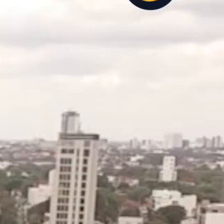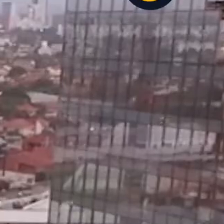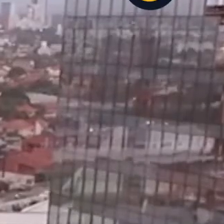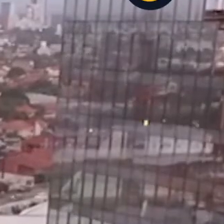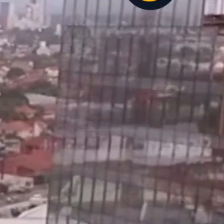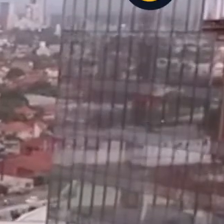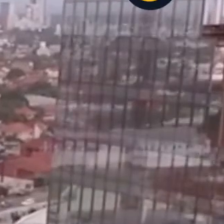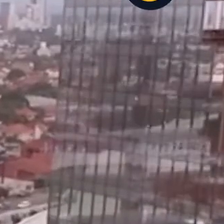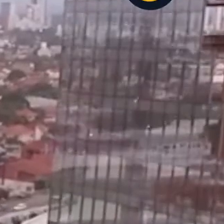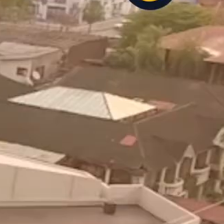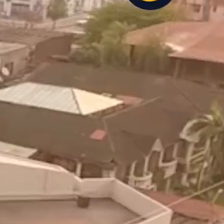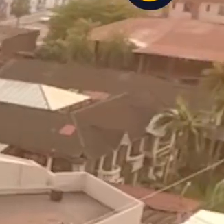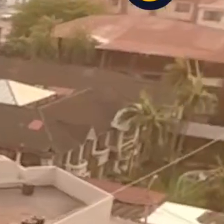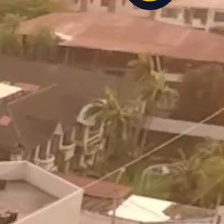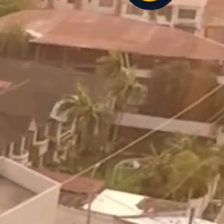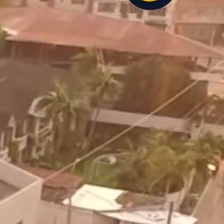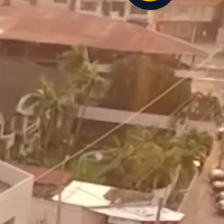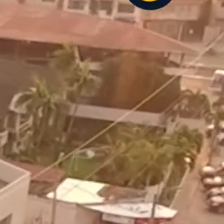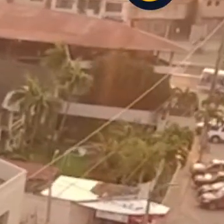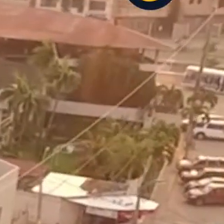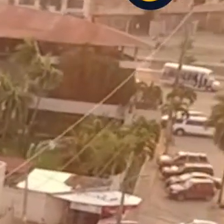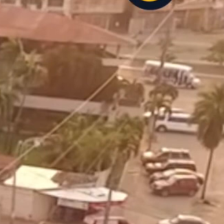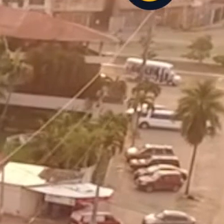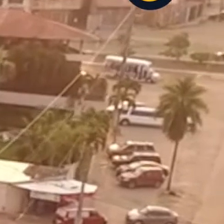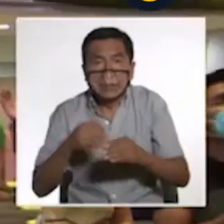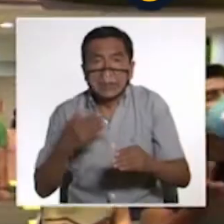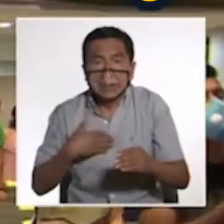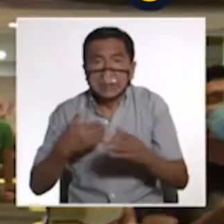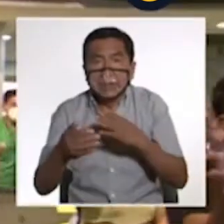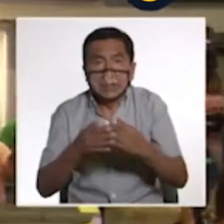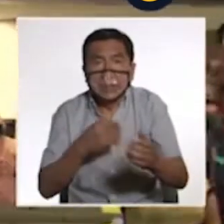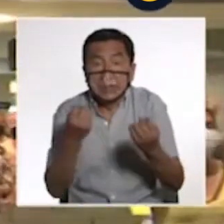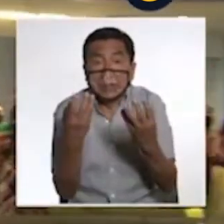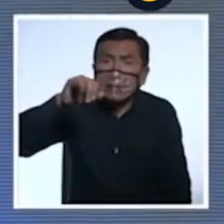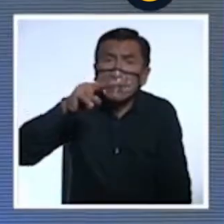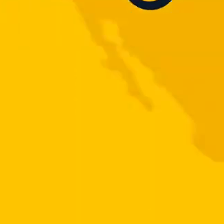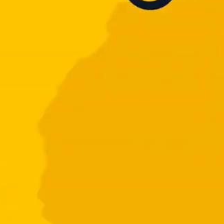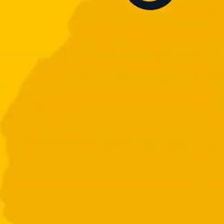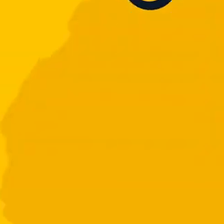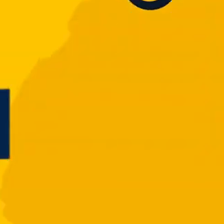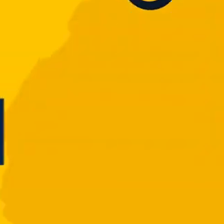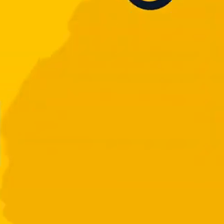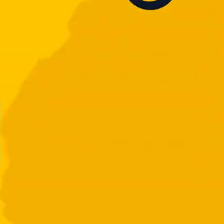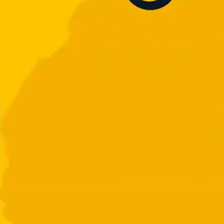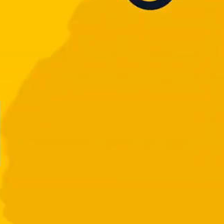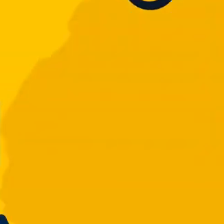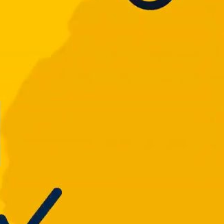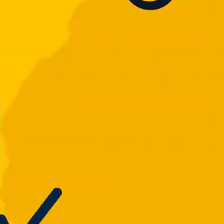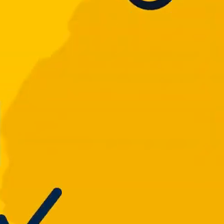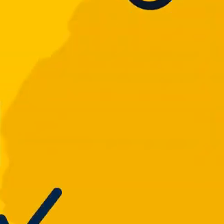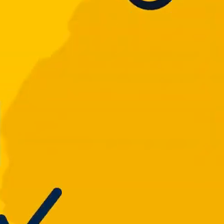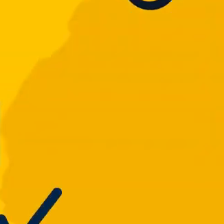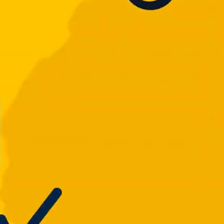¿Nueva rutina? Tranquilo, porque ahora con los horarios extendidos activamos los servicios habituales. Todos los jueves a las 4:30